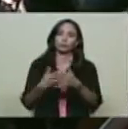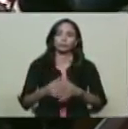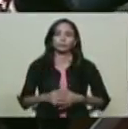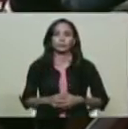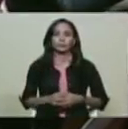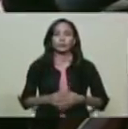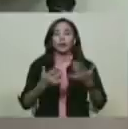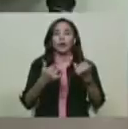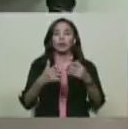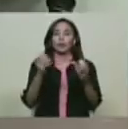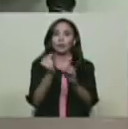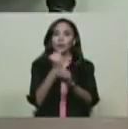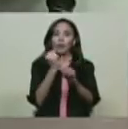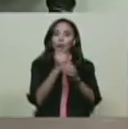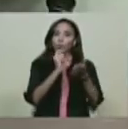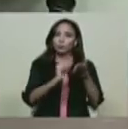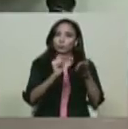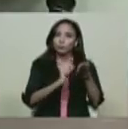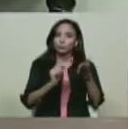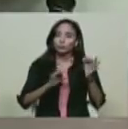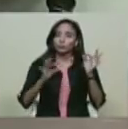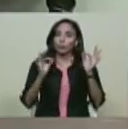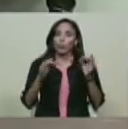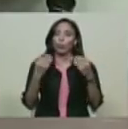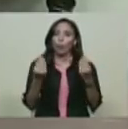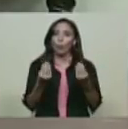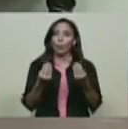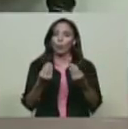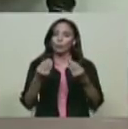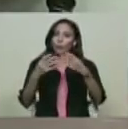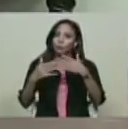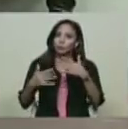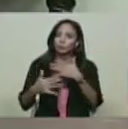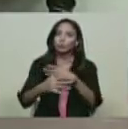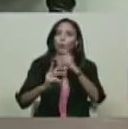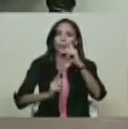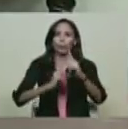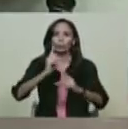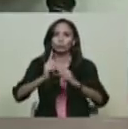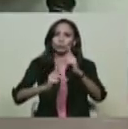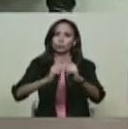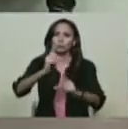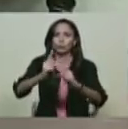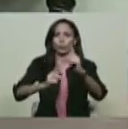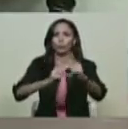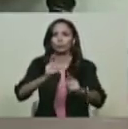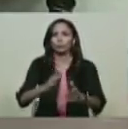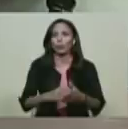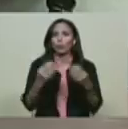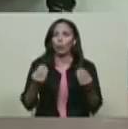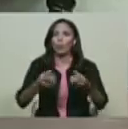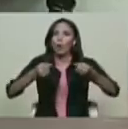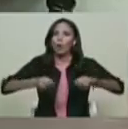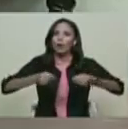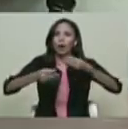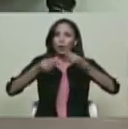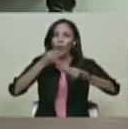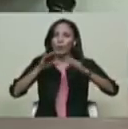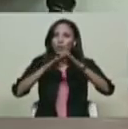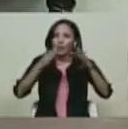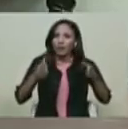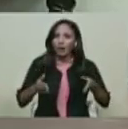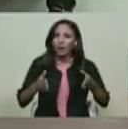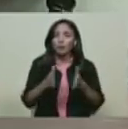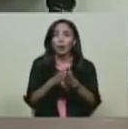con la agenda económica bolivariana, avanzando en la producción, productividad, seguir con los CLAP perfeccionando el nuevo